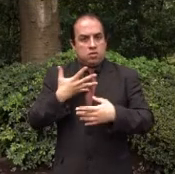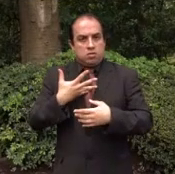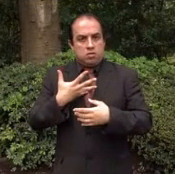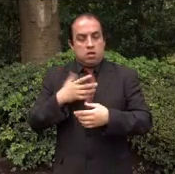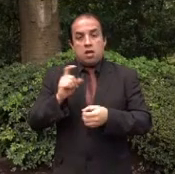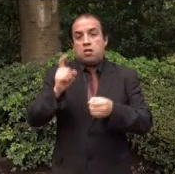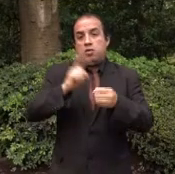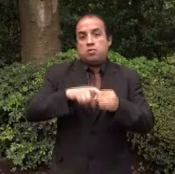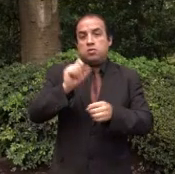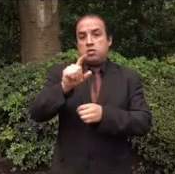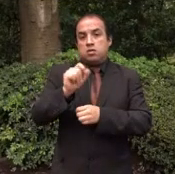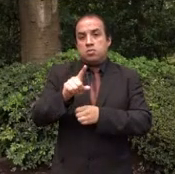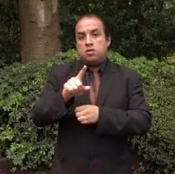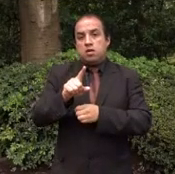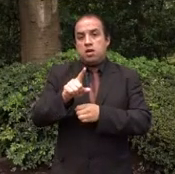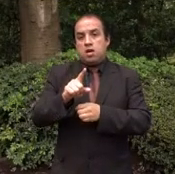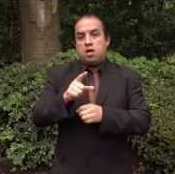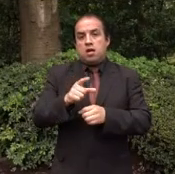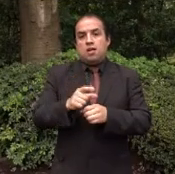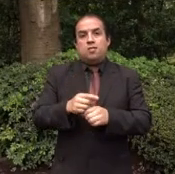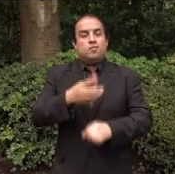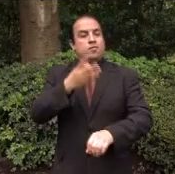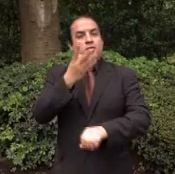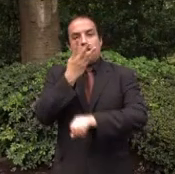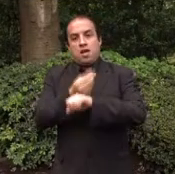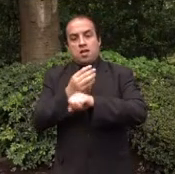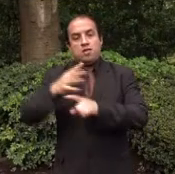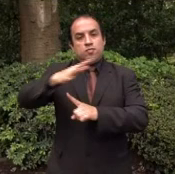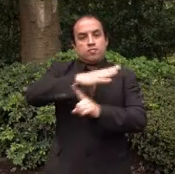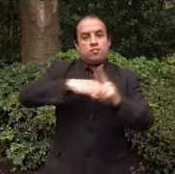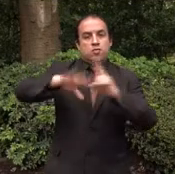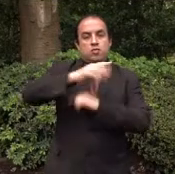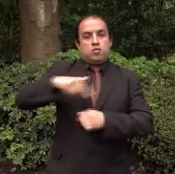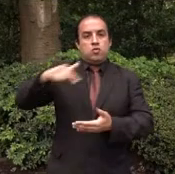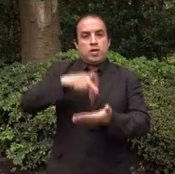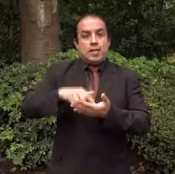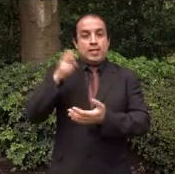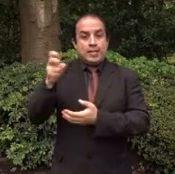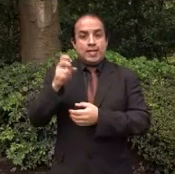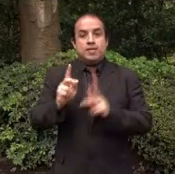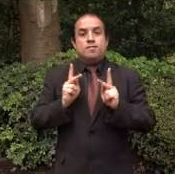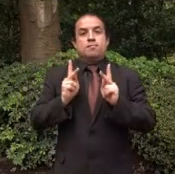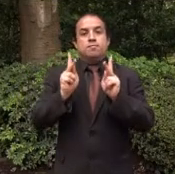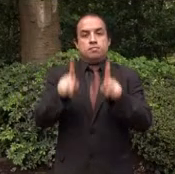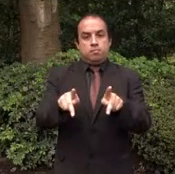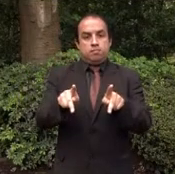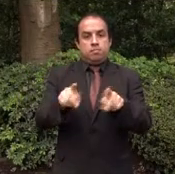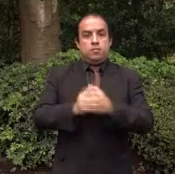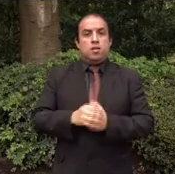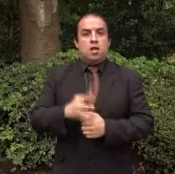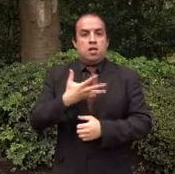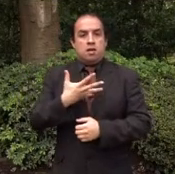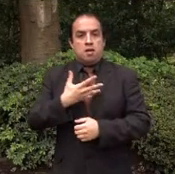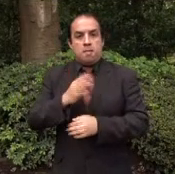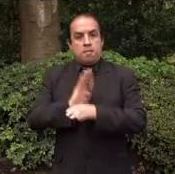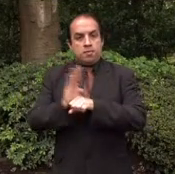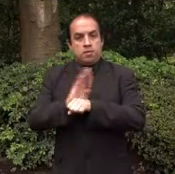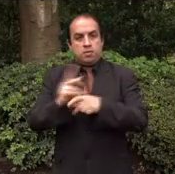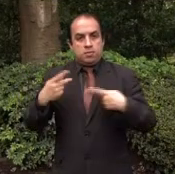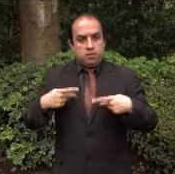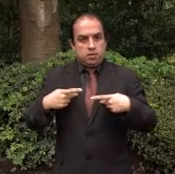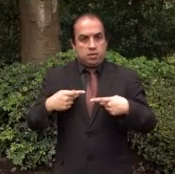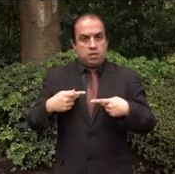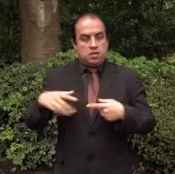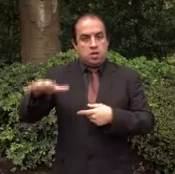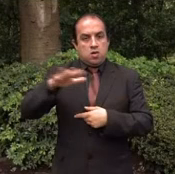Incluye también restauración ambiental de la zona. Este panteón fortalecerá el oficio de los floristas y es menester que este lugar sea un espacio